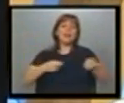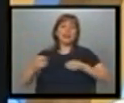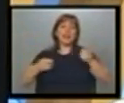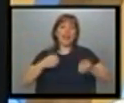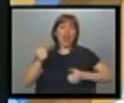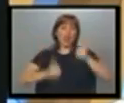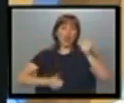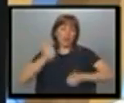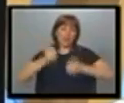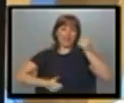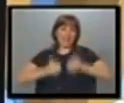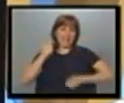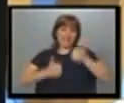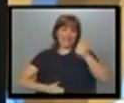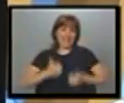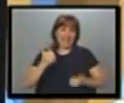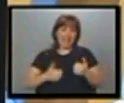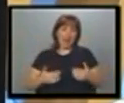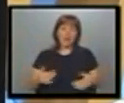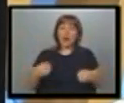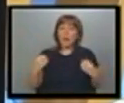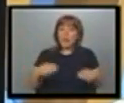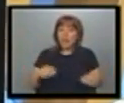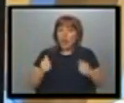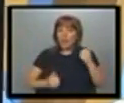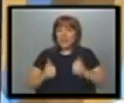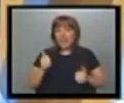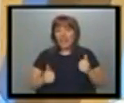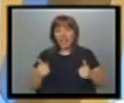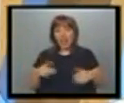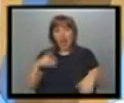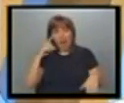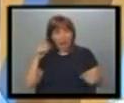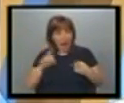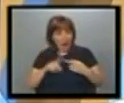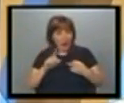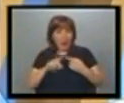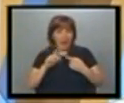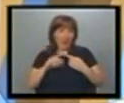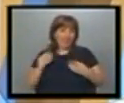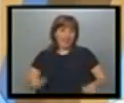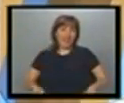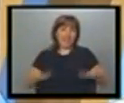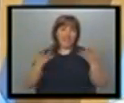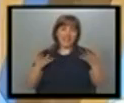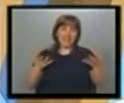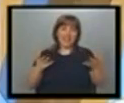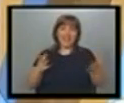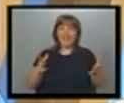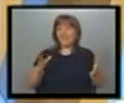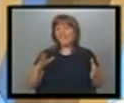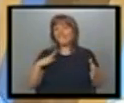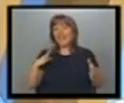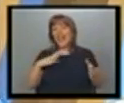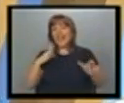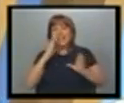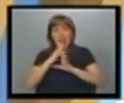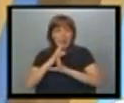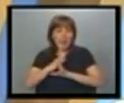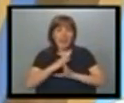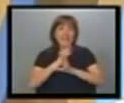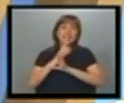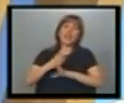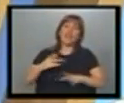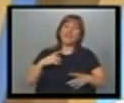lo cierto es que al haber competencia también todos se ponen de acuerdo y suben los precios. Faltan los inspectores por ahí en los supermercados que habían antes, falta